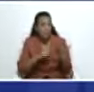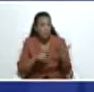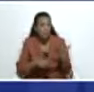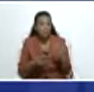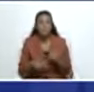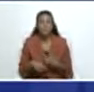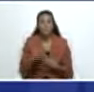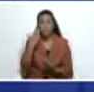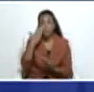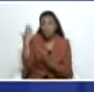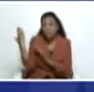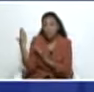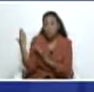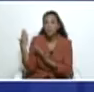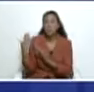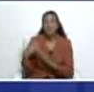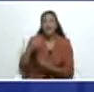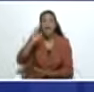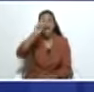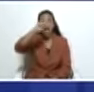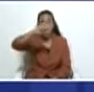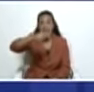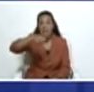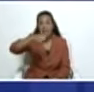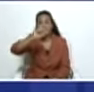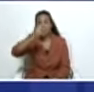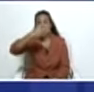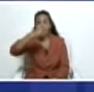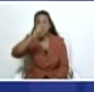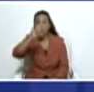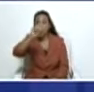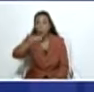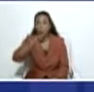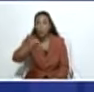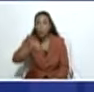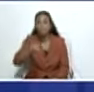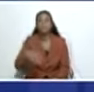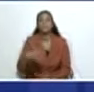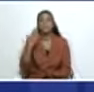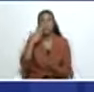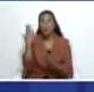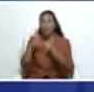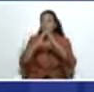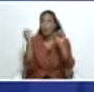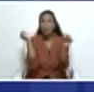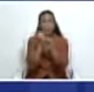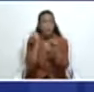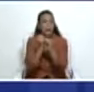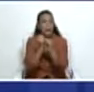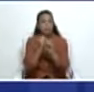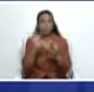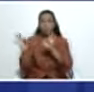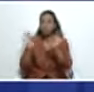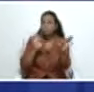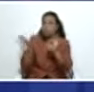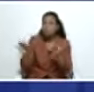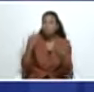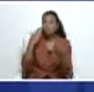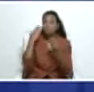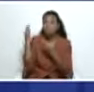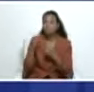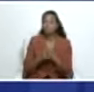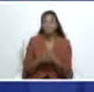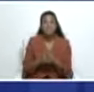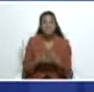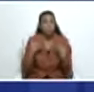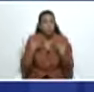Allá veo a Naún Fernández, a Joana Carrillo, todos trabajando. Y